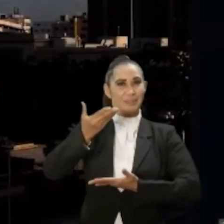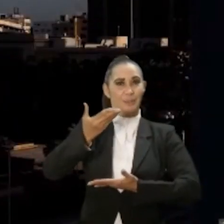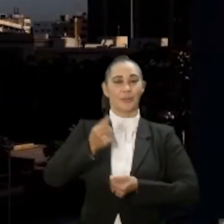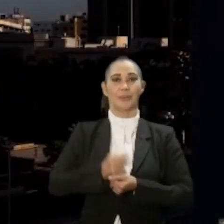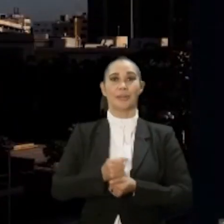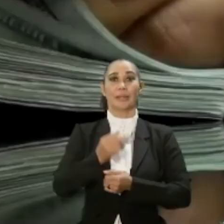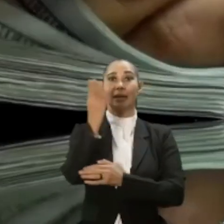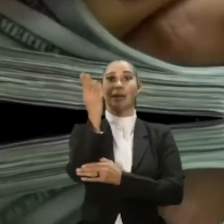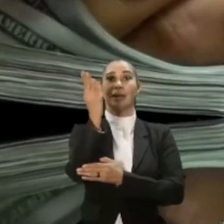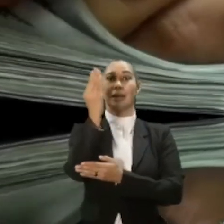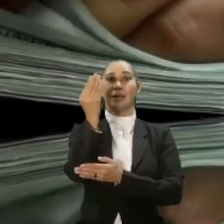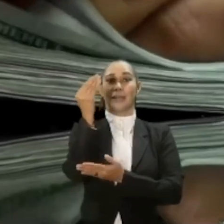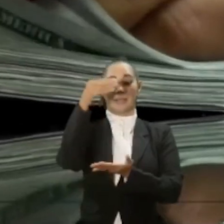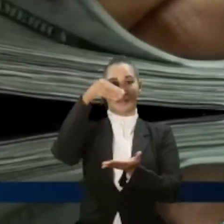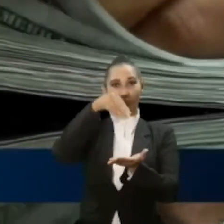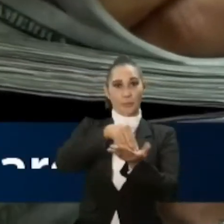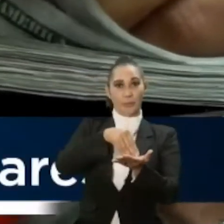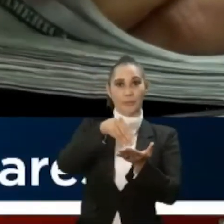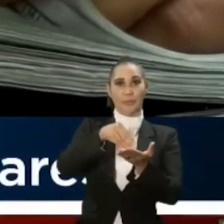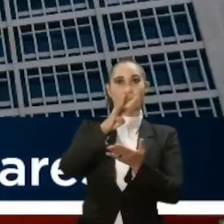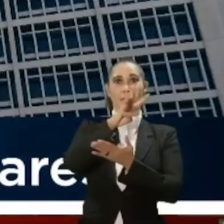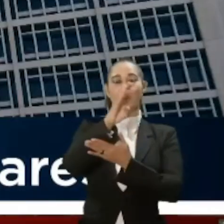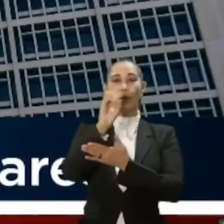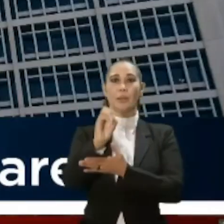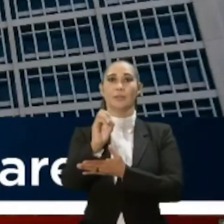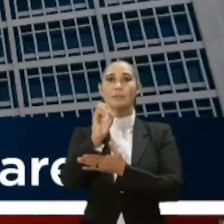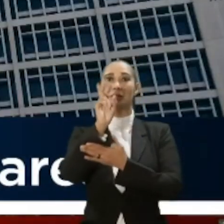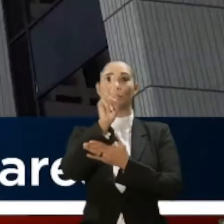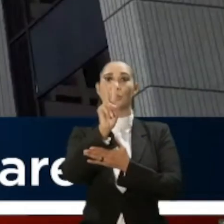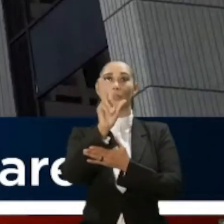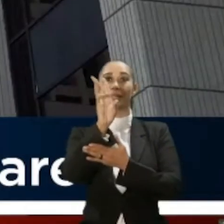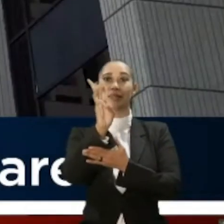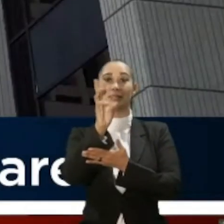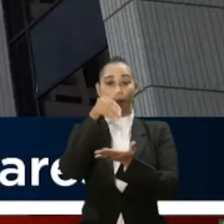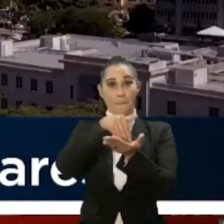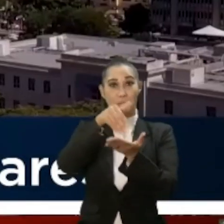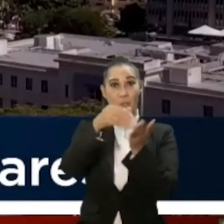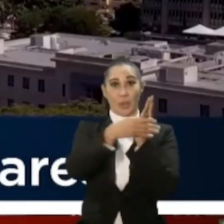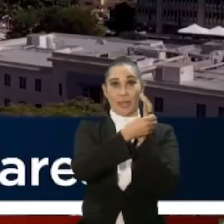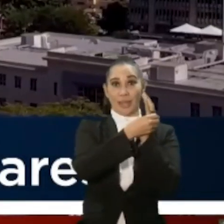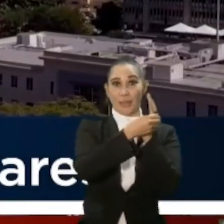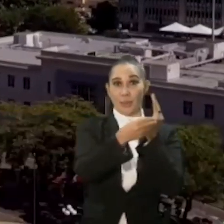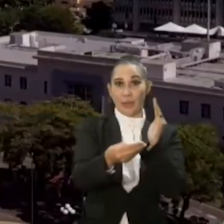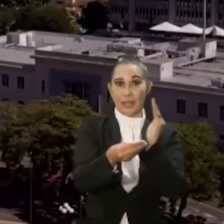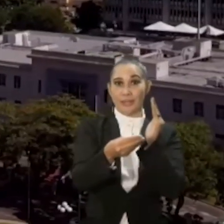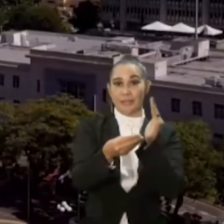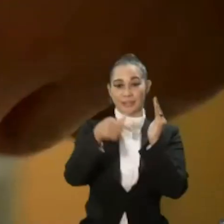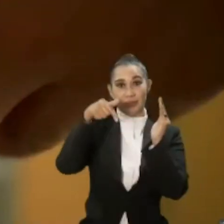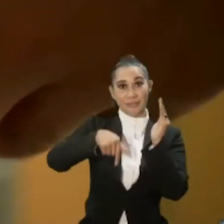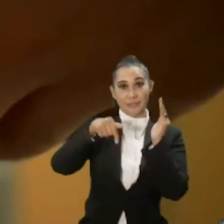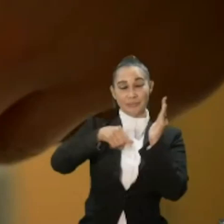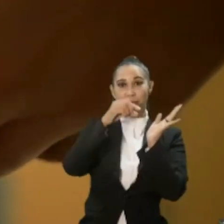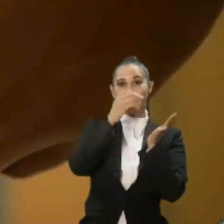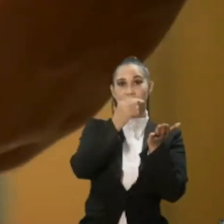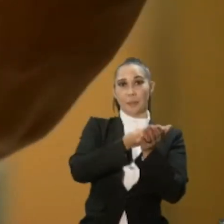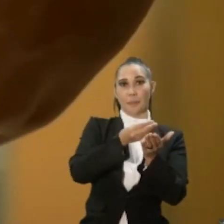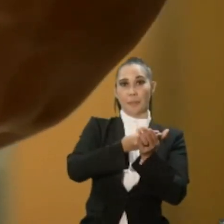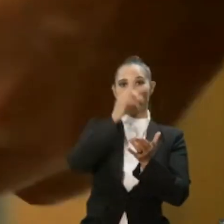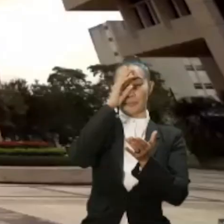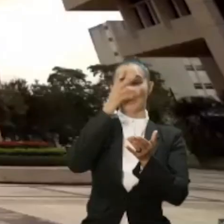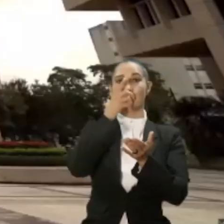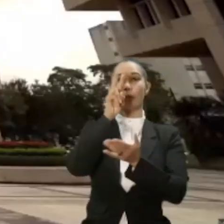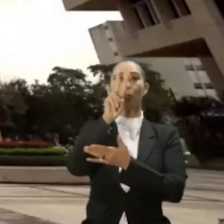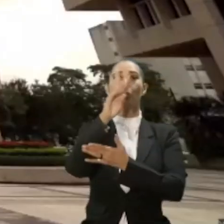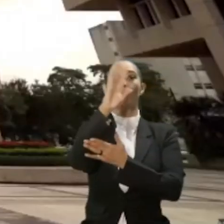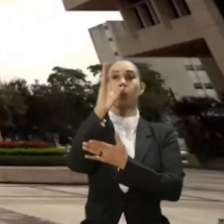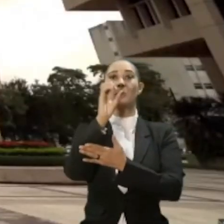con 14.436 millones de dólares, y nuestra moneda exhibió una apreciación del 2%, contrario